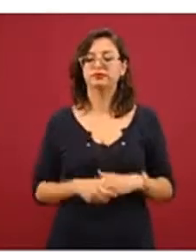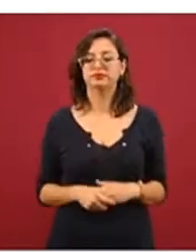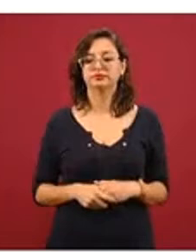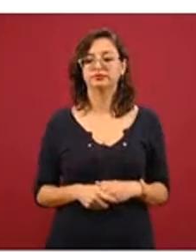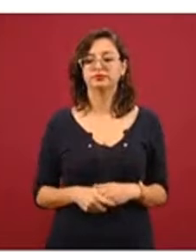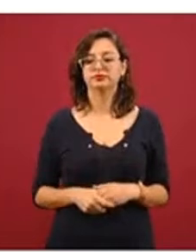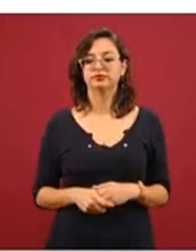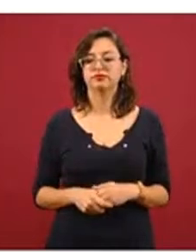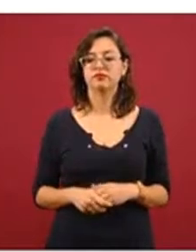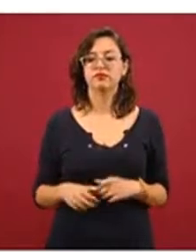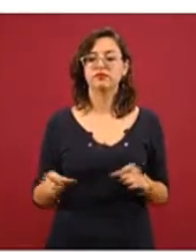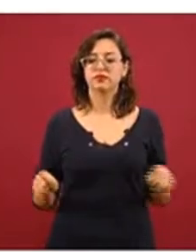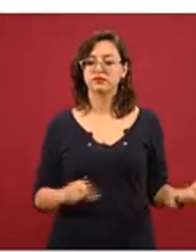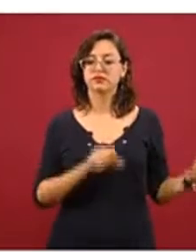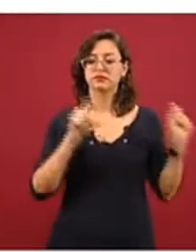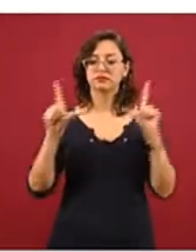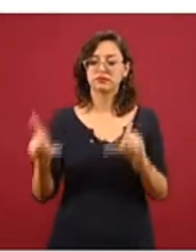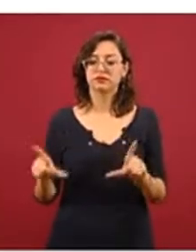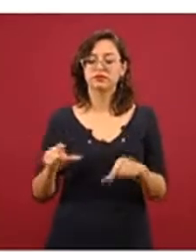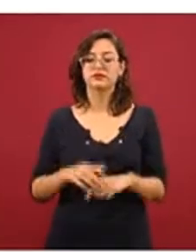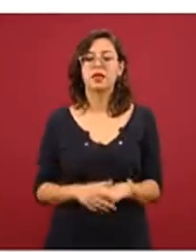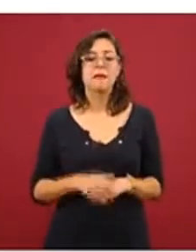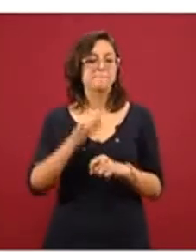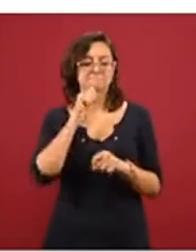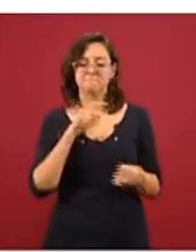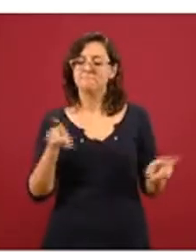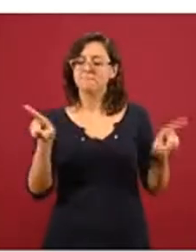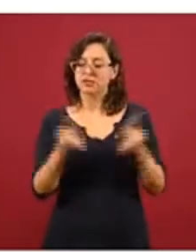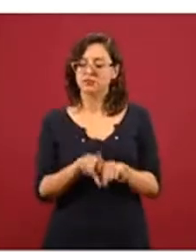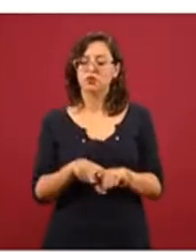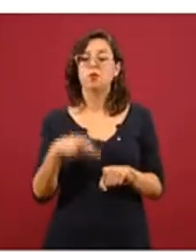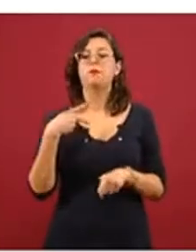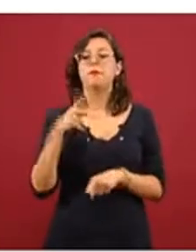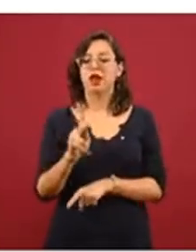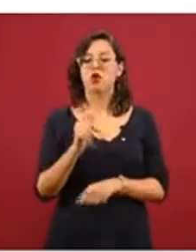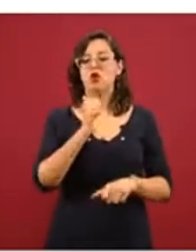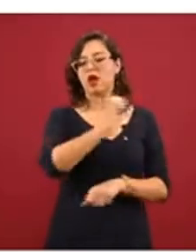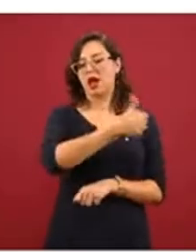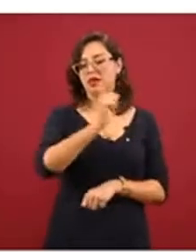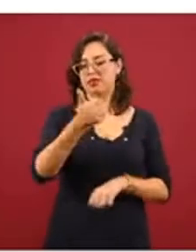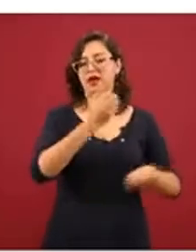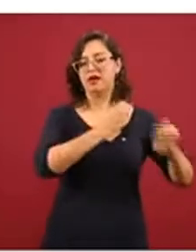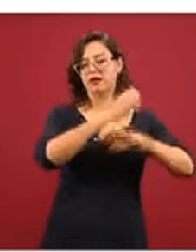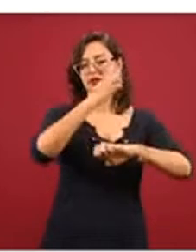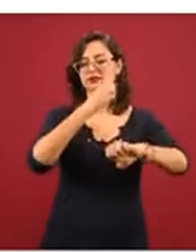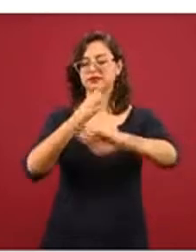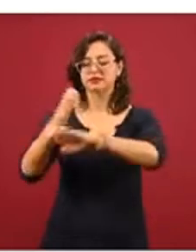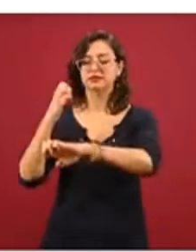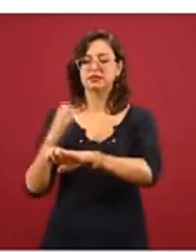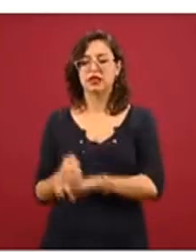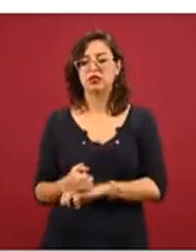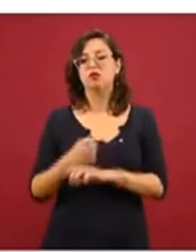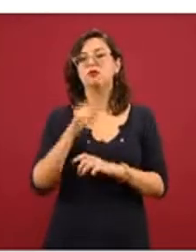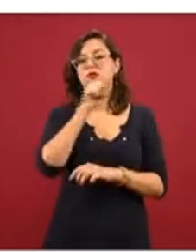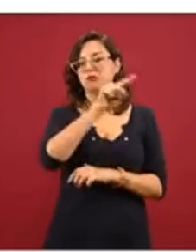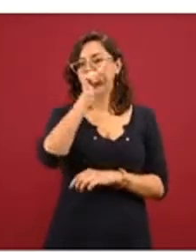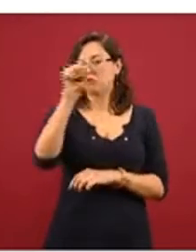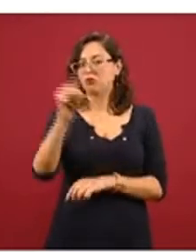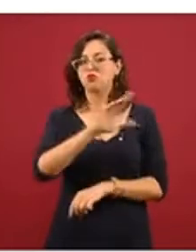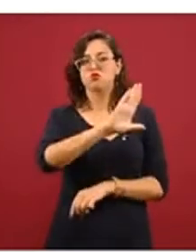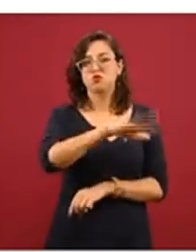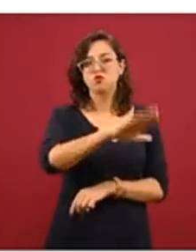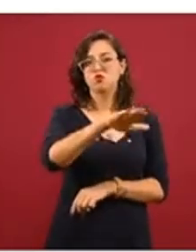La siguiente diapositiva es la información similar, pero ahora distribuida por entidad federativa donde ocurrió